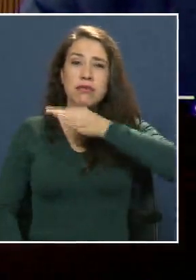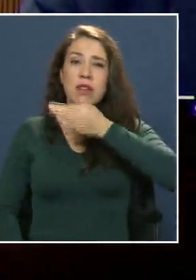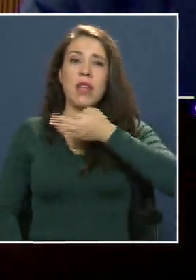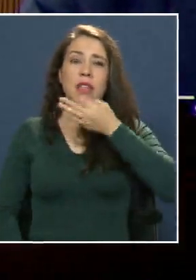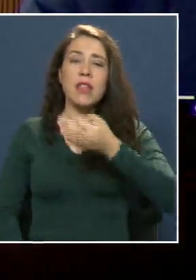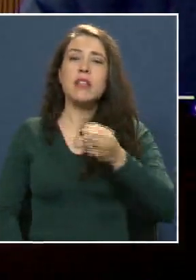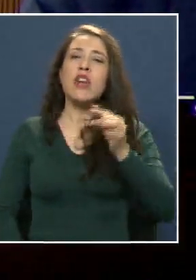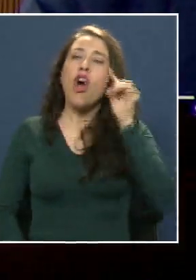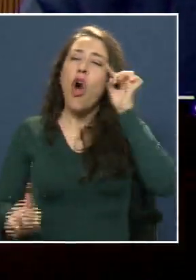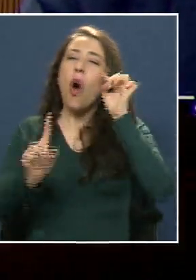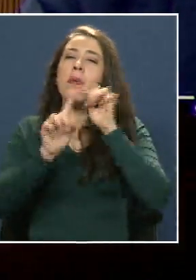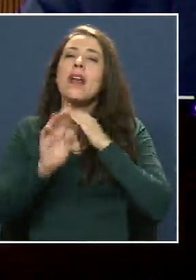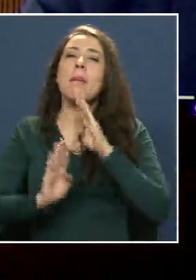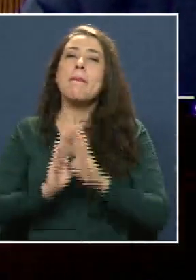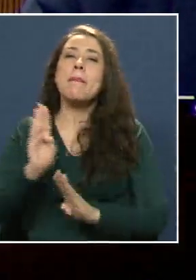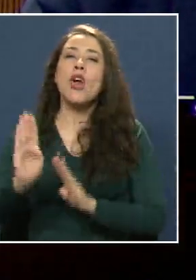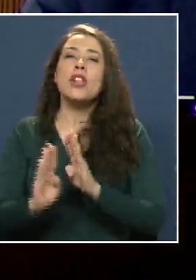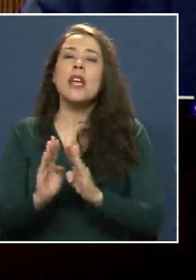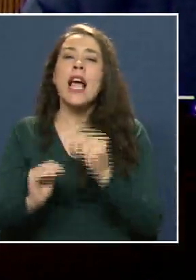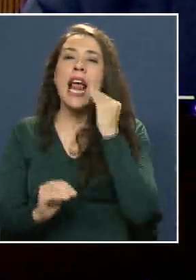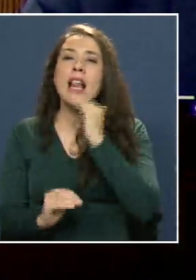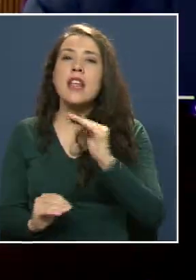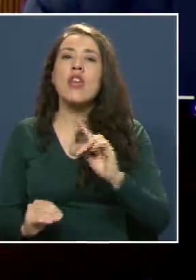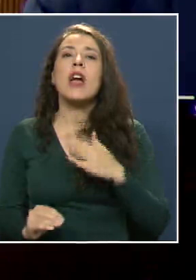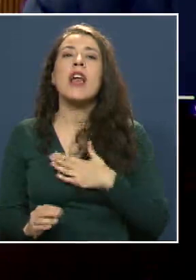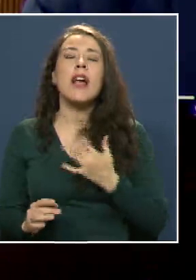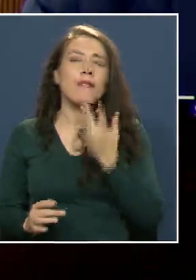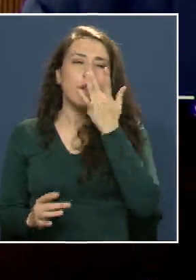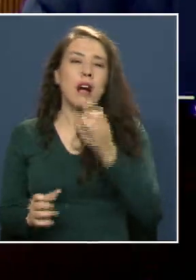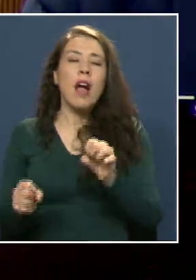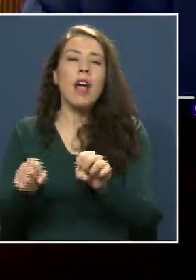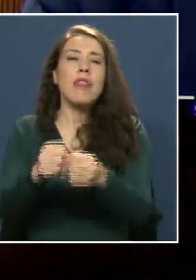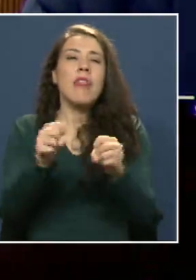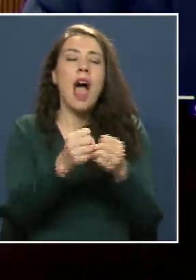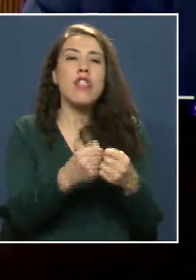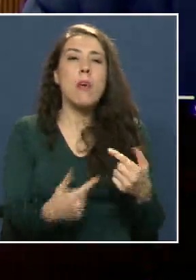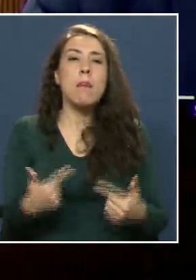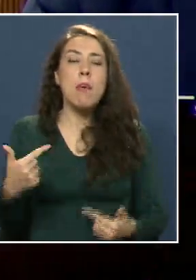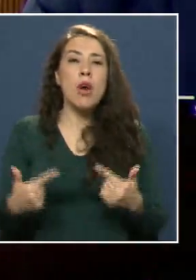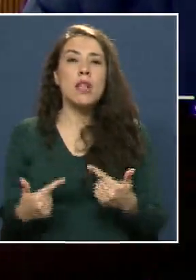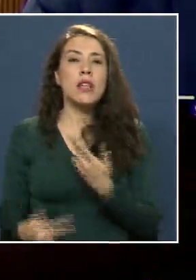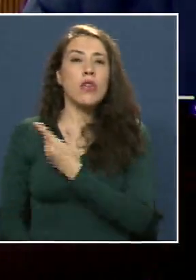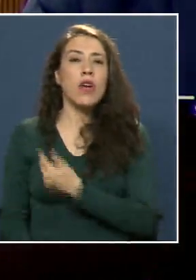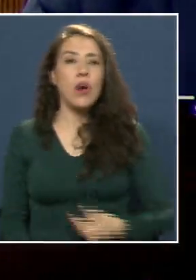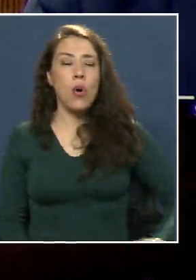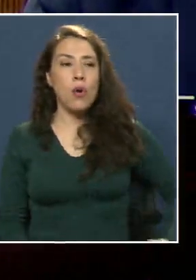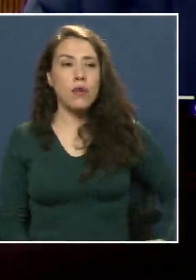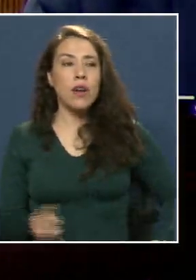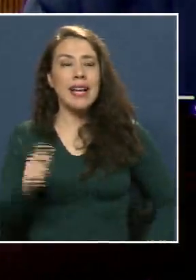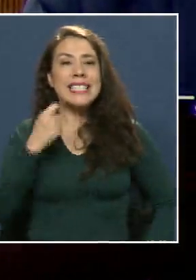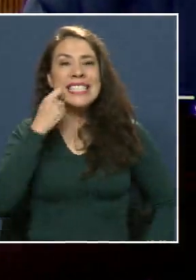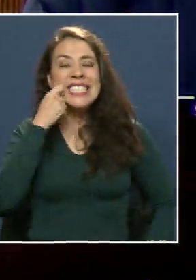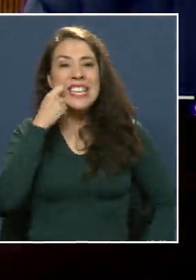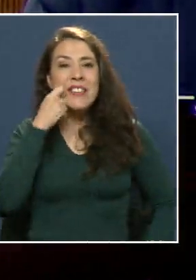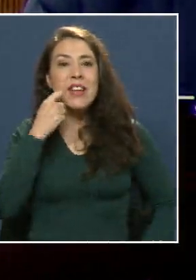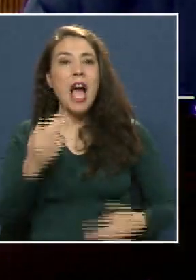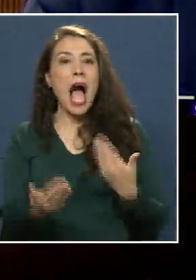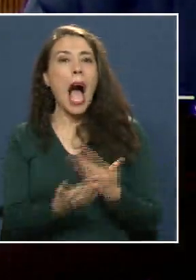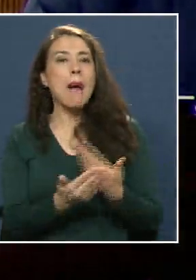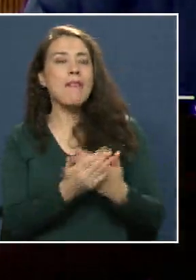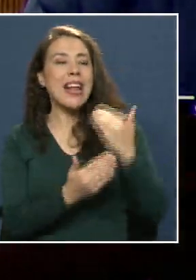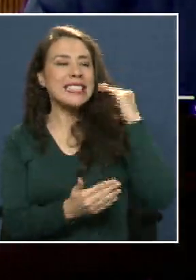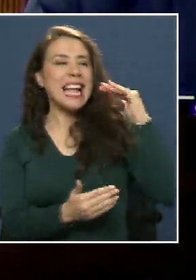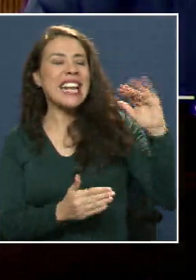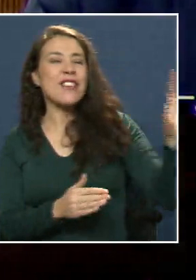no con la intención de proteger a los niños, sino que más bien de causar daño político a la coalición de turno que hoy día está en el gobierno. Y eso significa usar a los niños como